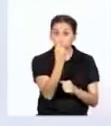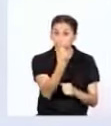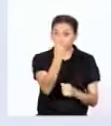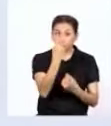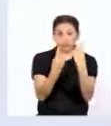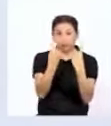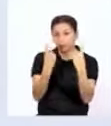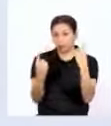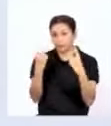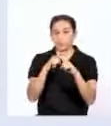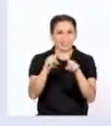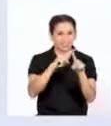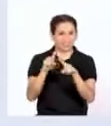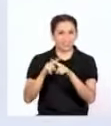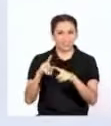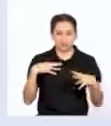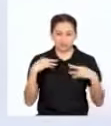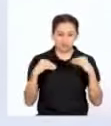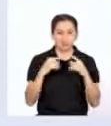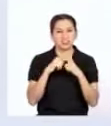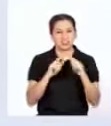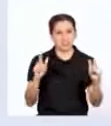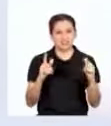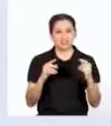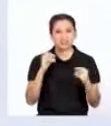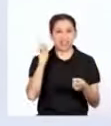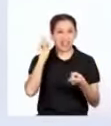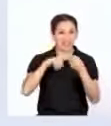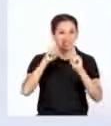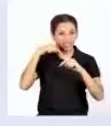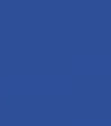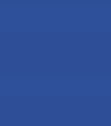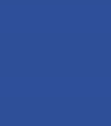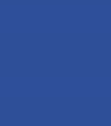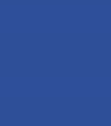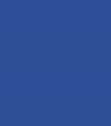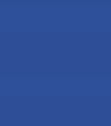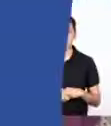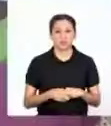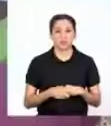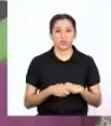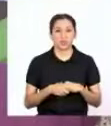único y podemos compartir nuestros diferentes ritmos. ¡Hasta la próxima!